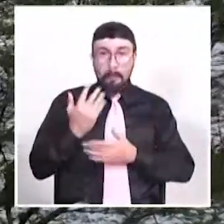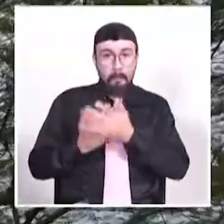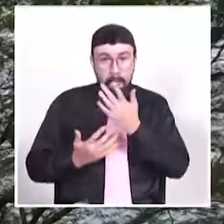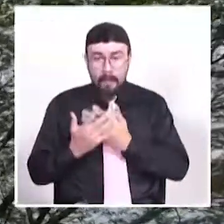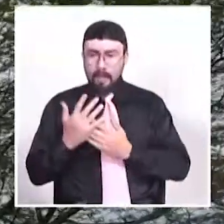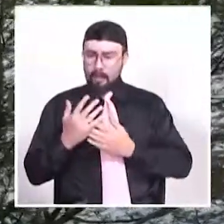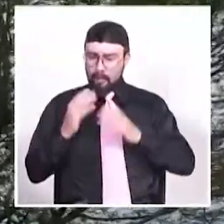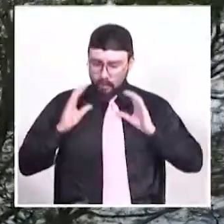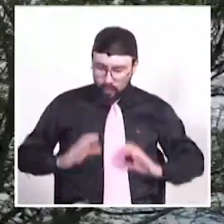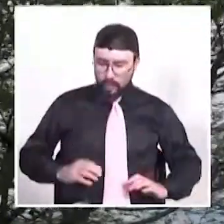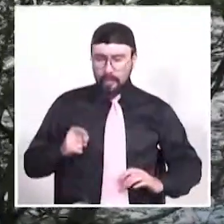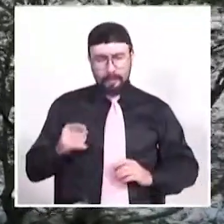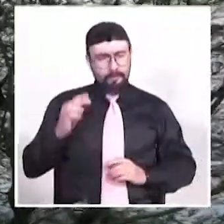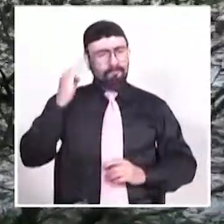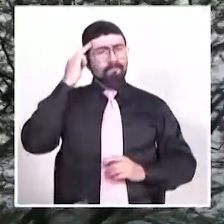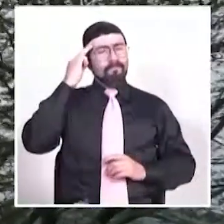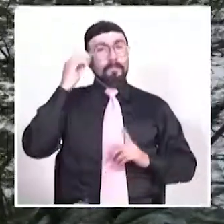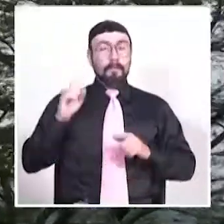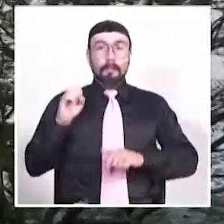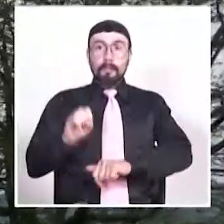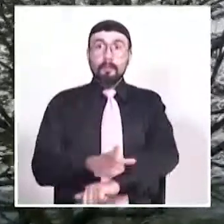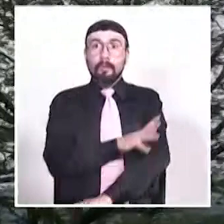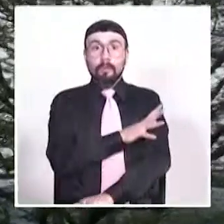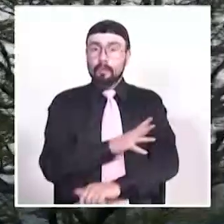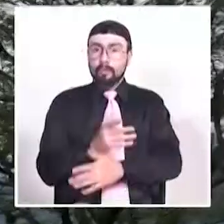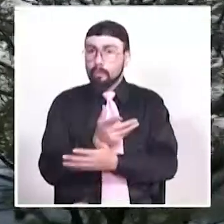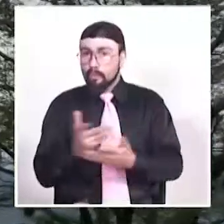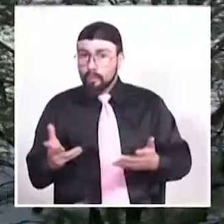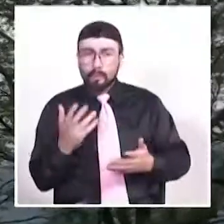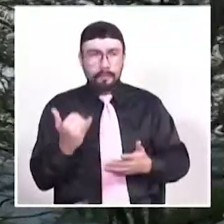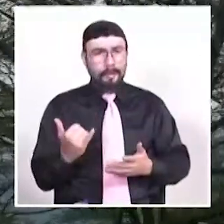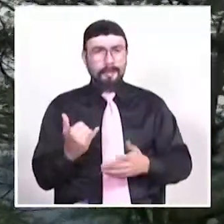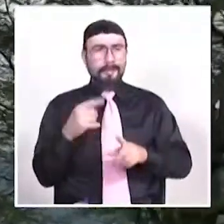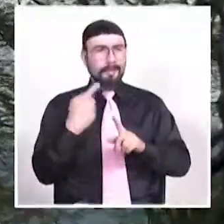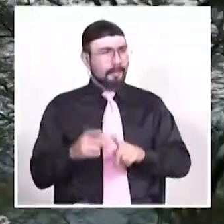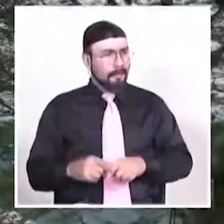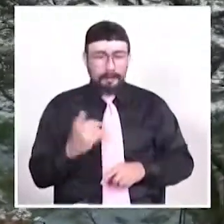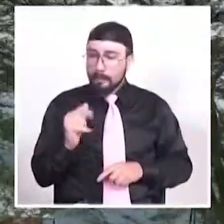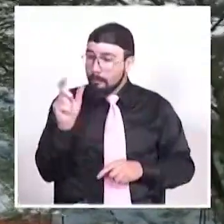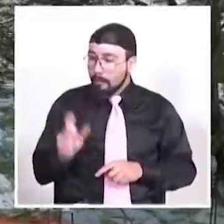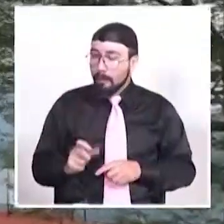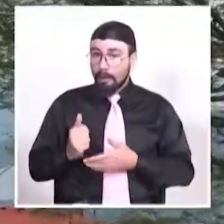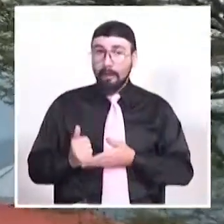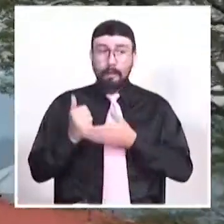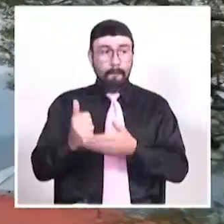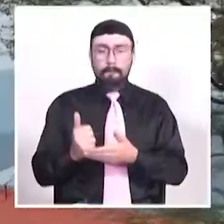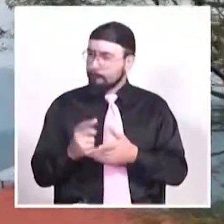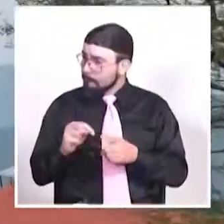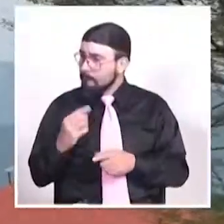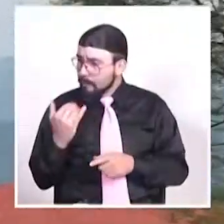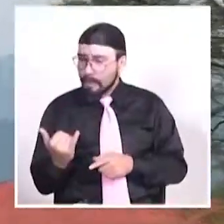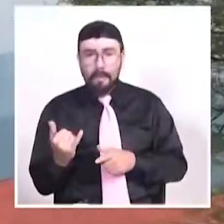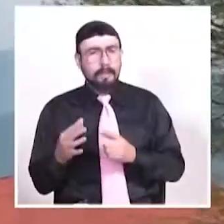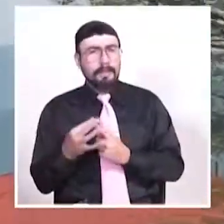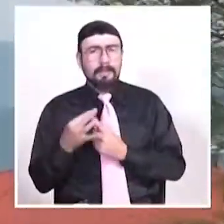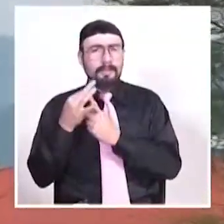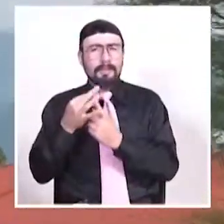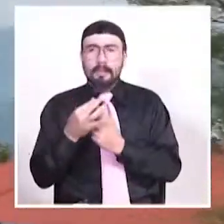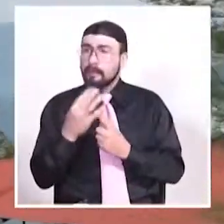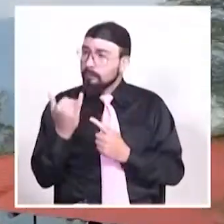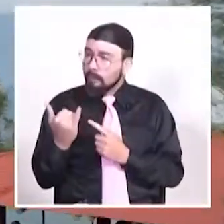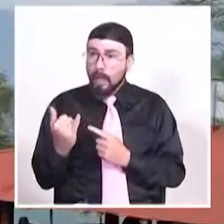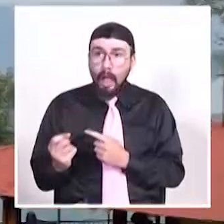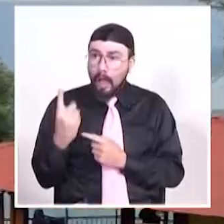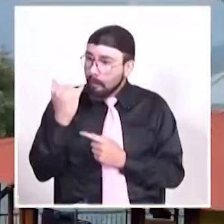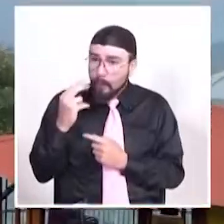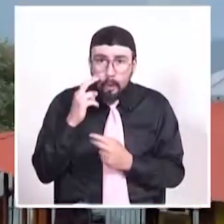mental y lo emocional para disfrutar todos los aspectos del ser humano. Y también dejamos un espacio para esa parte tan desconocida